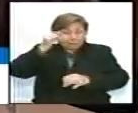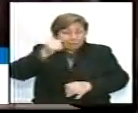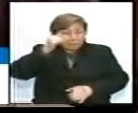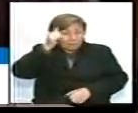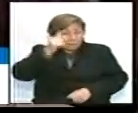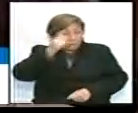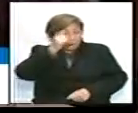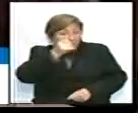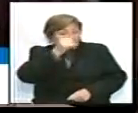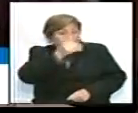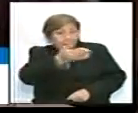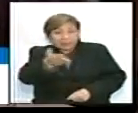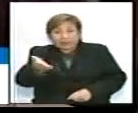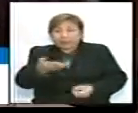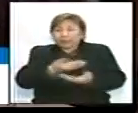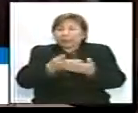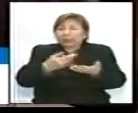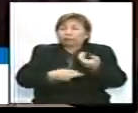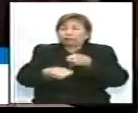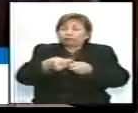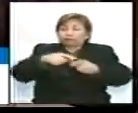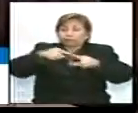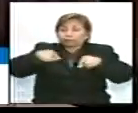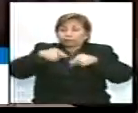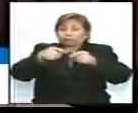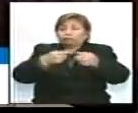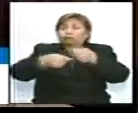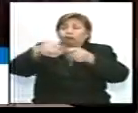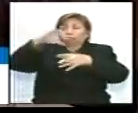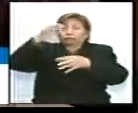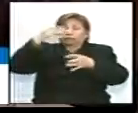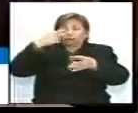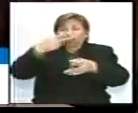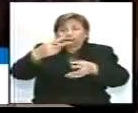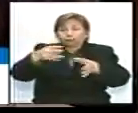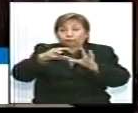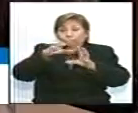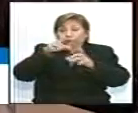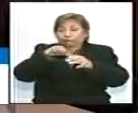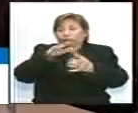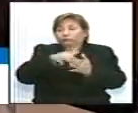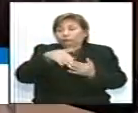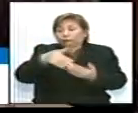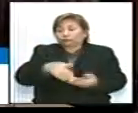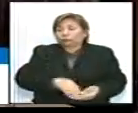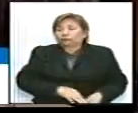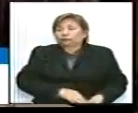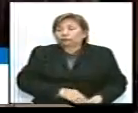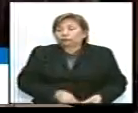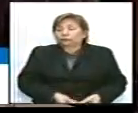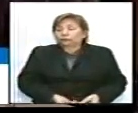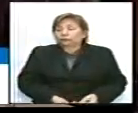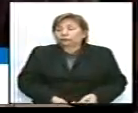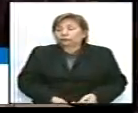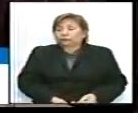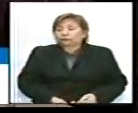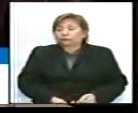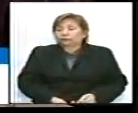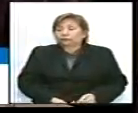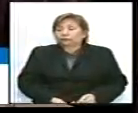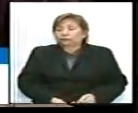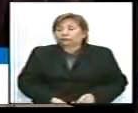estas violaciones, estos videos pornográficos sean colgados en la página Xvideo, que es una